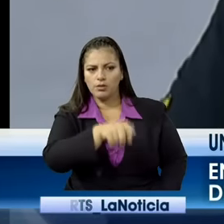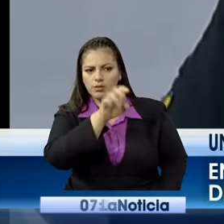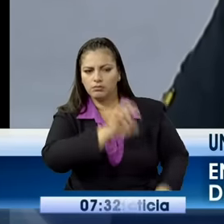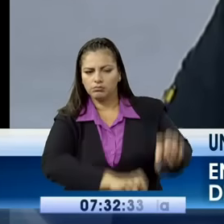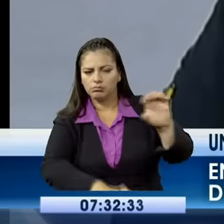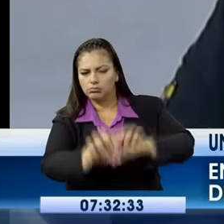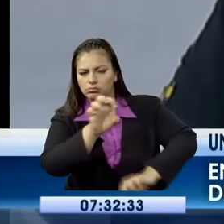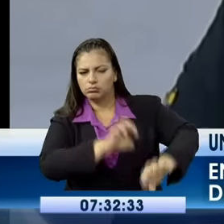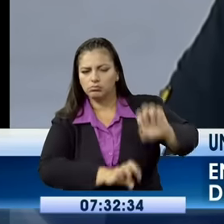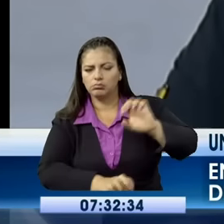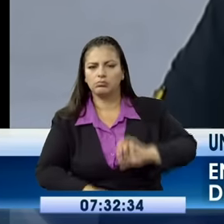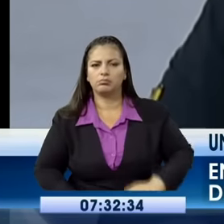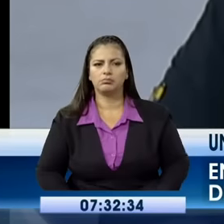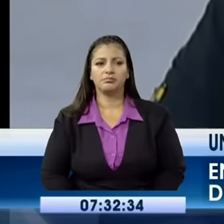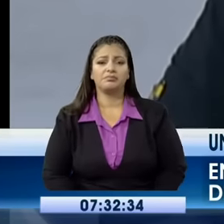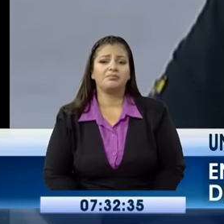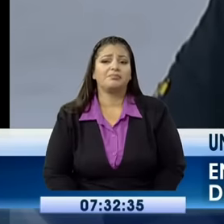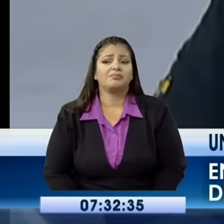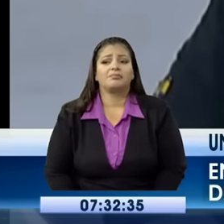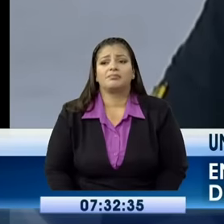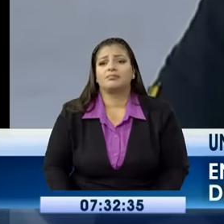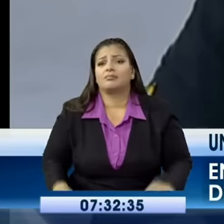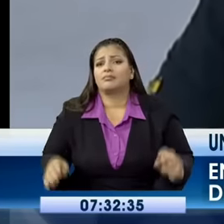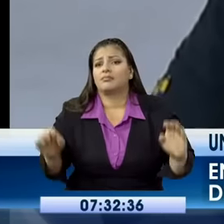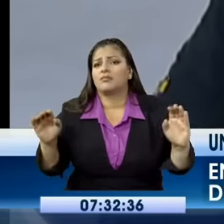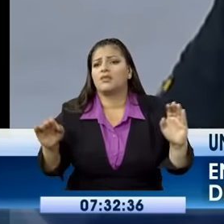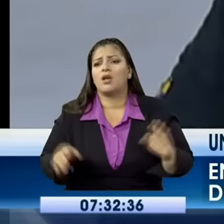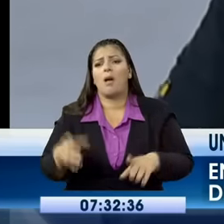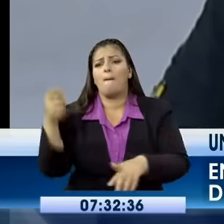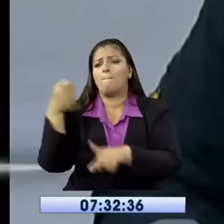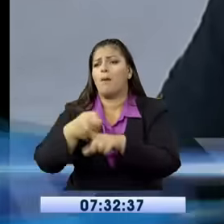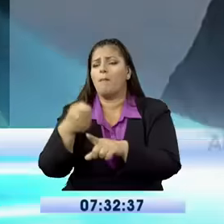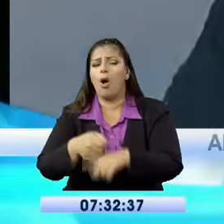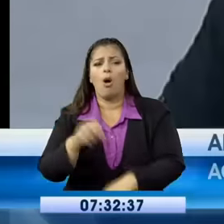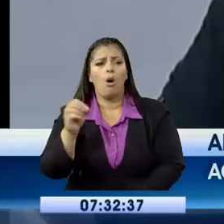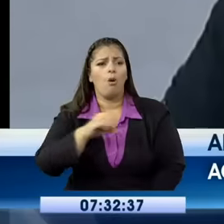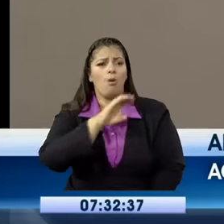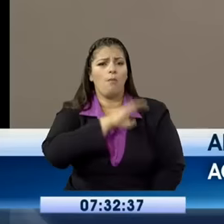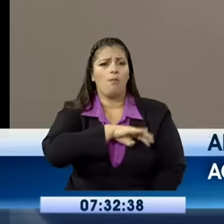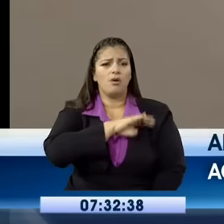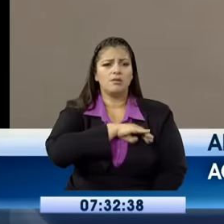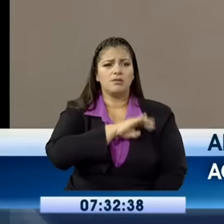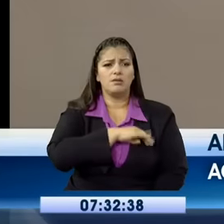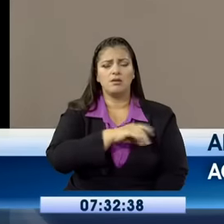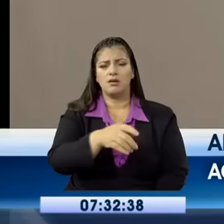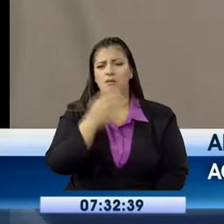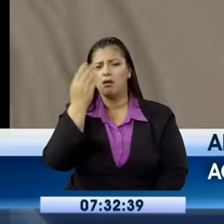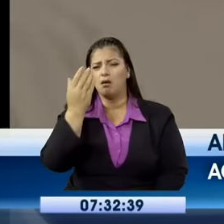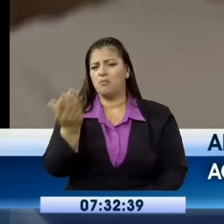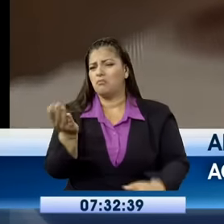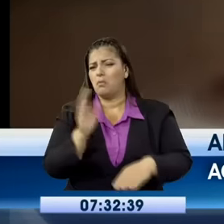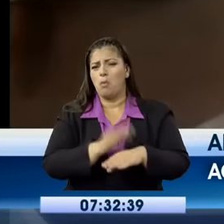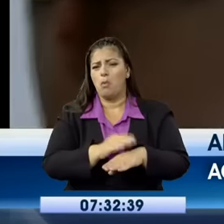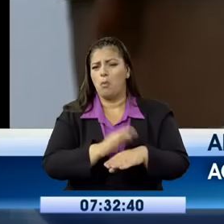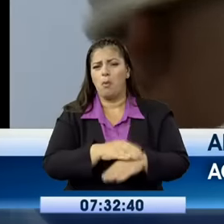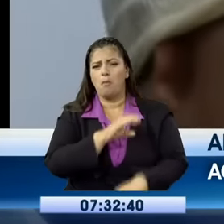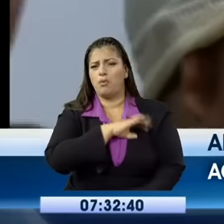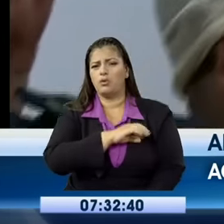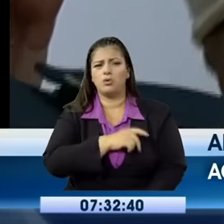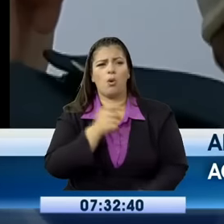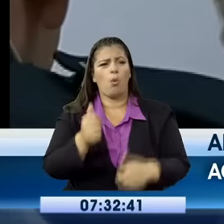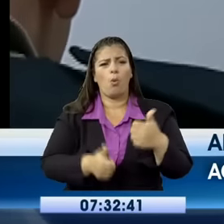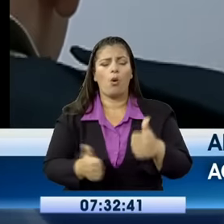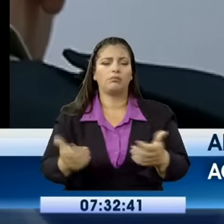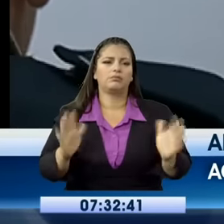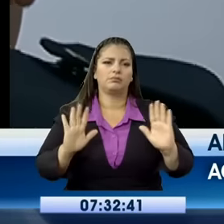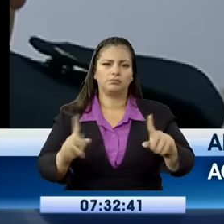podría ser lesiones podría ser una serie de situaciones que es la que vamos nosotros a identificar luego de hacer la las